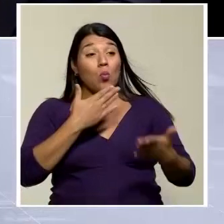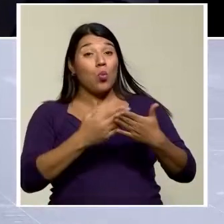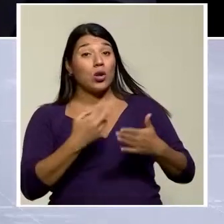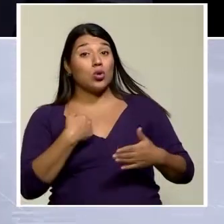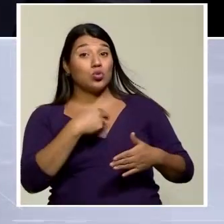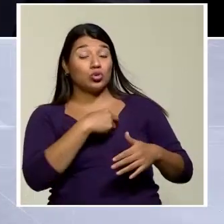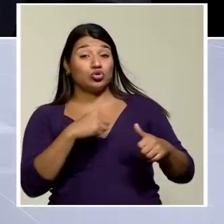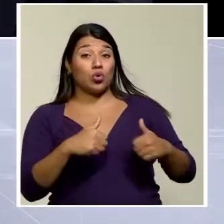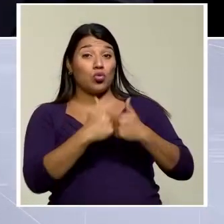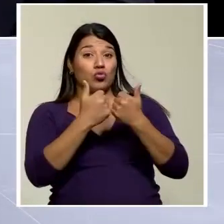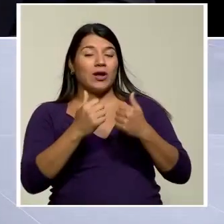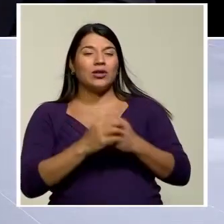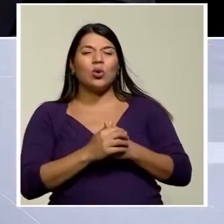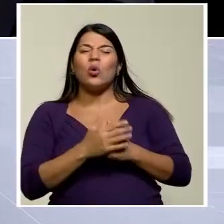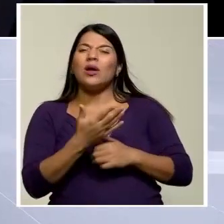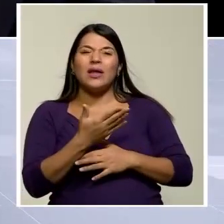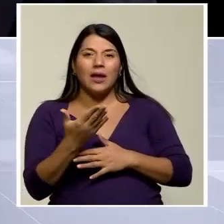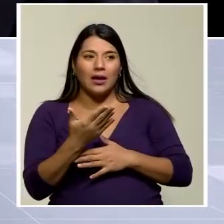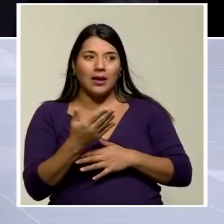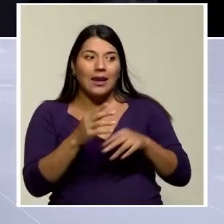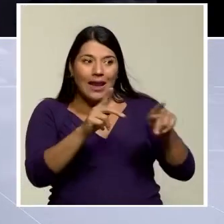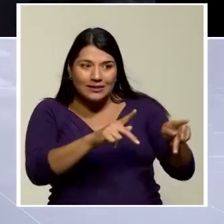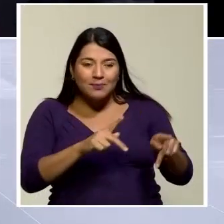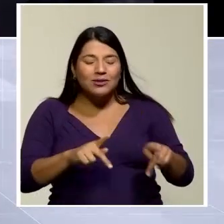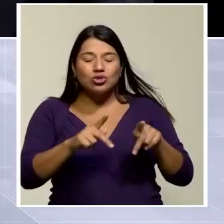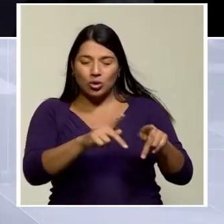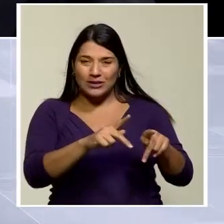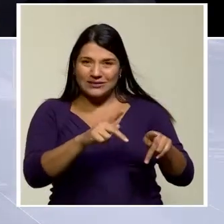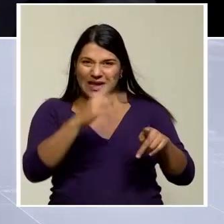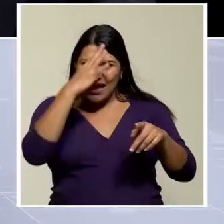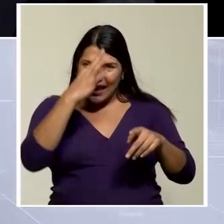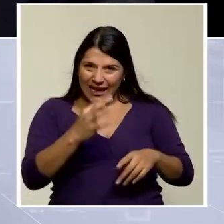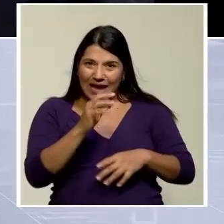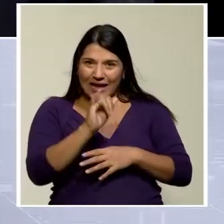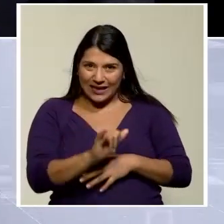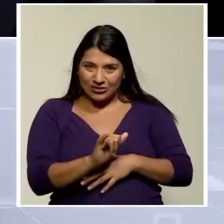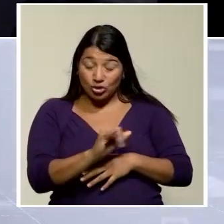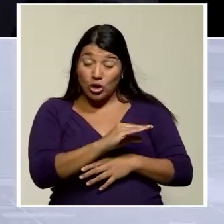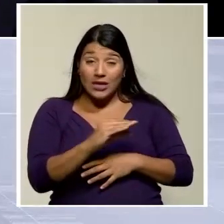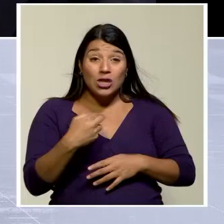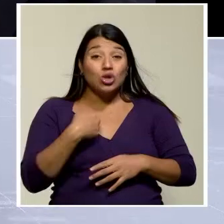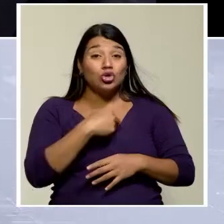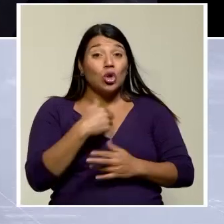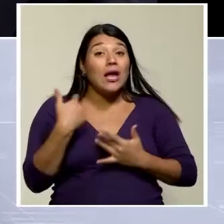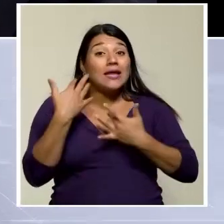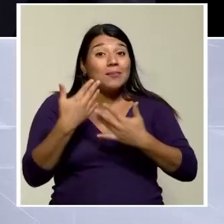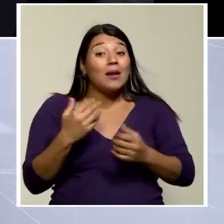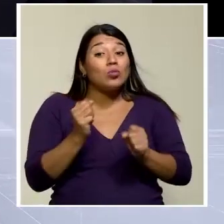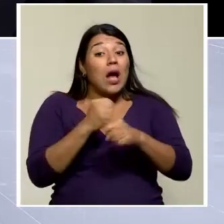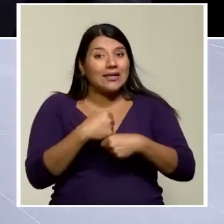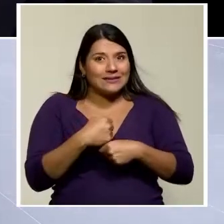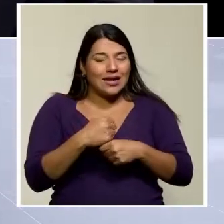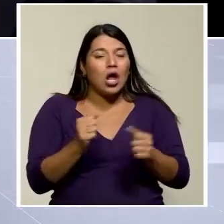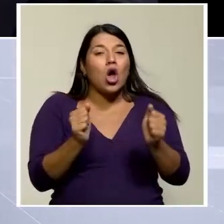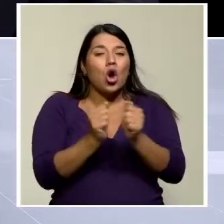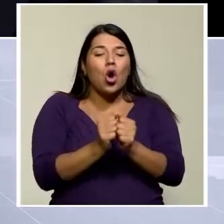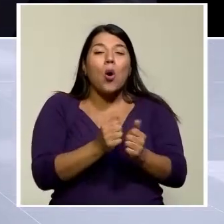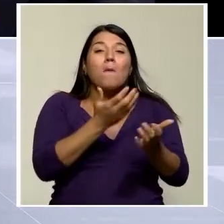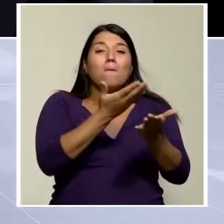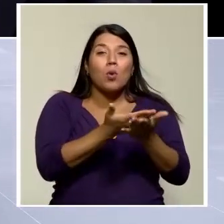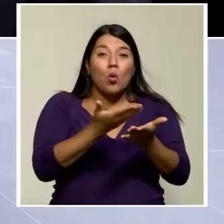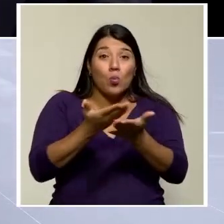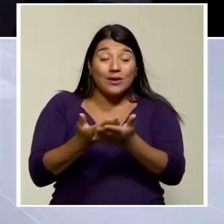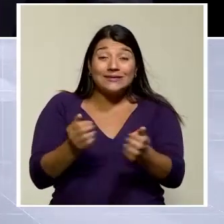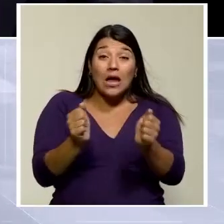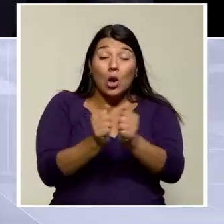en esta campaña es convencer a la ciudadanía de eso, convencerla, y esperamos hacerlo con nuestras propuestas, con nuestros